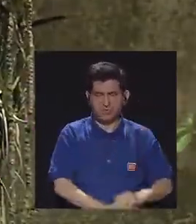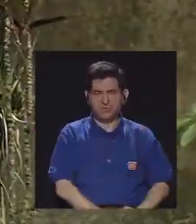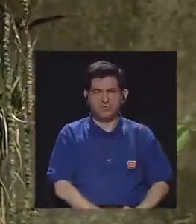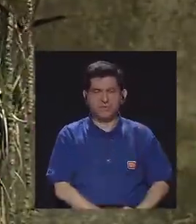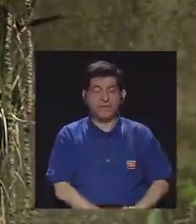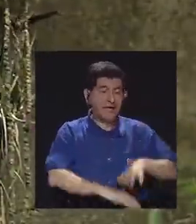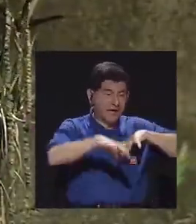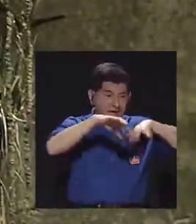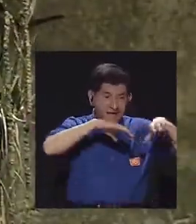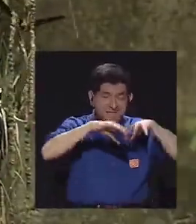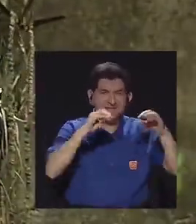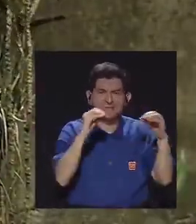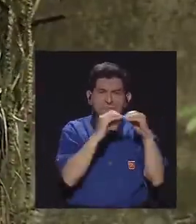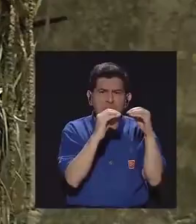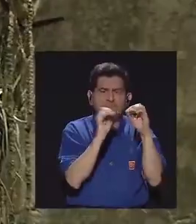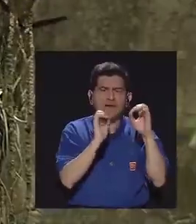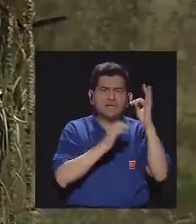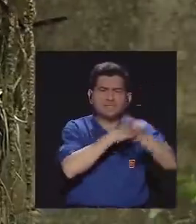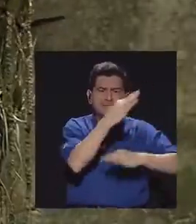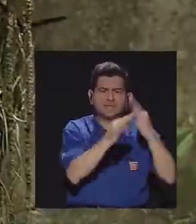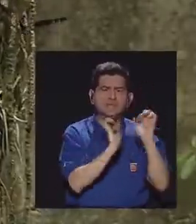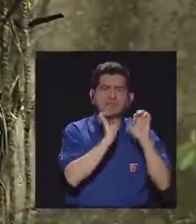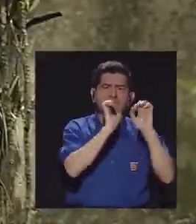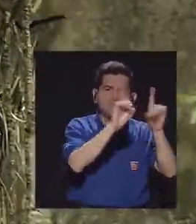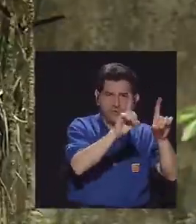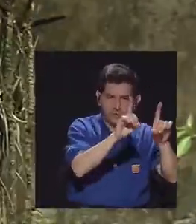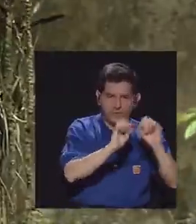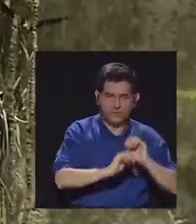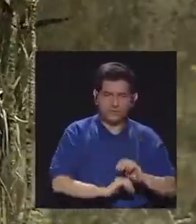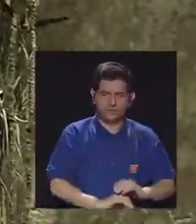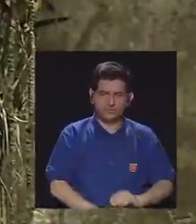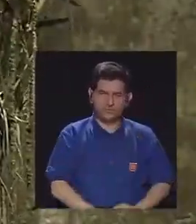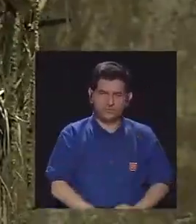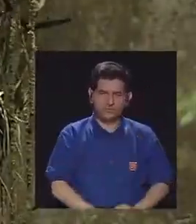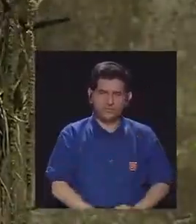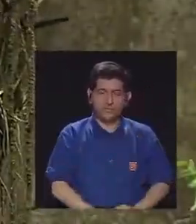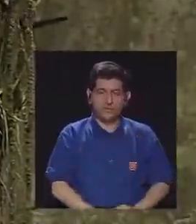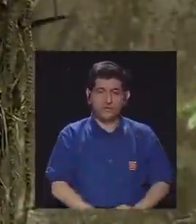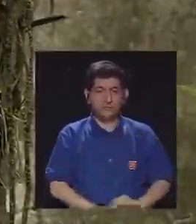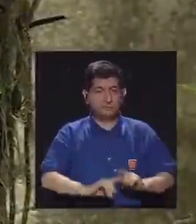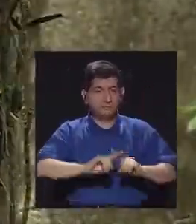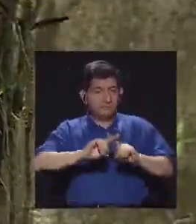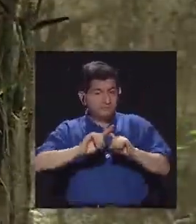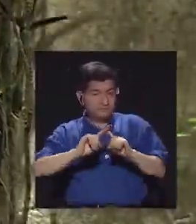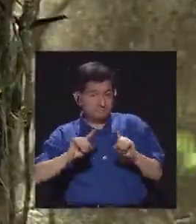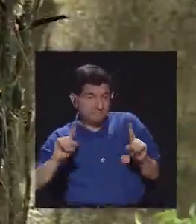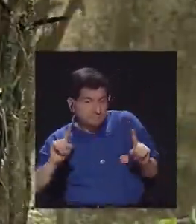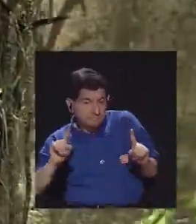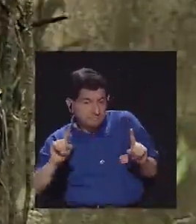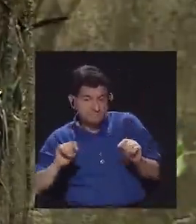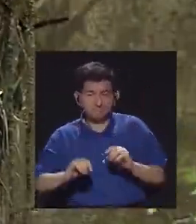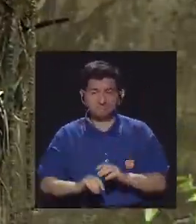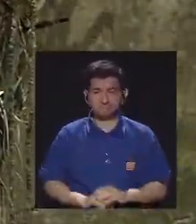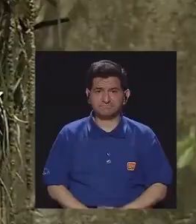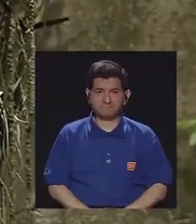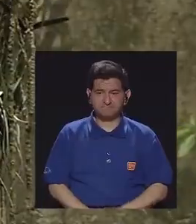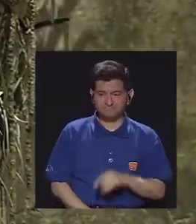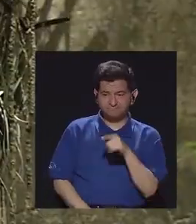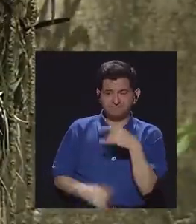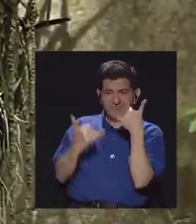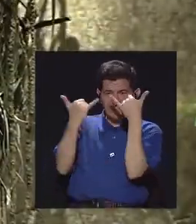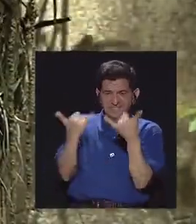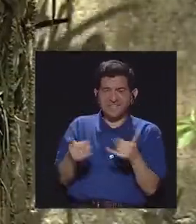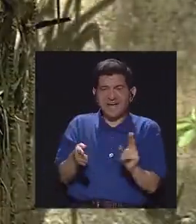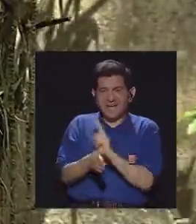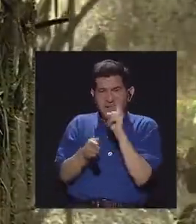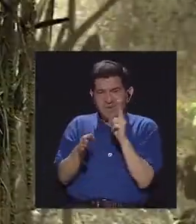Son acciones más como educativas. En cambio, lo que es